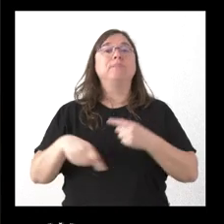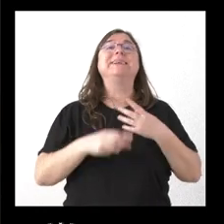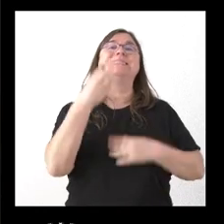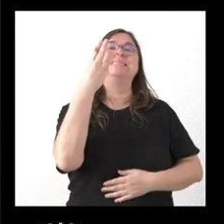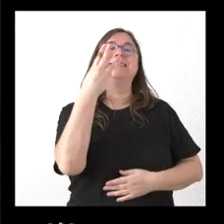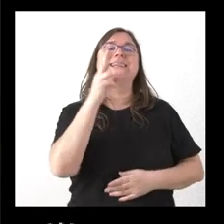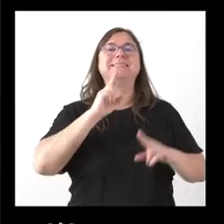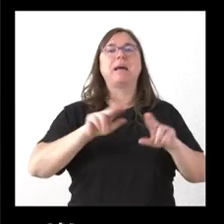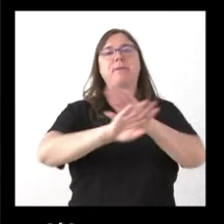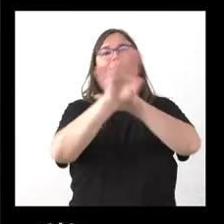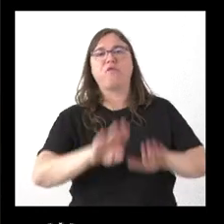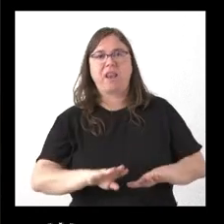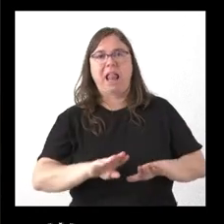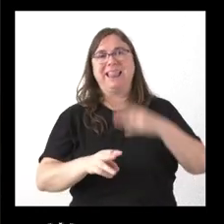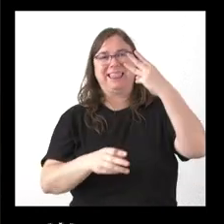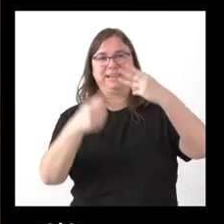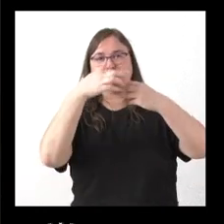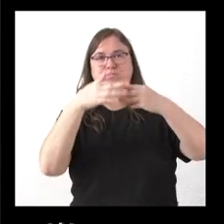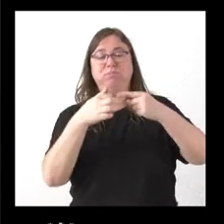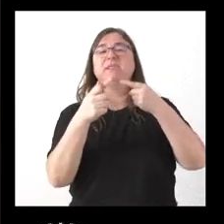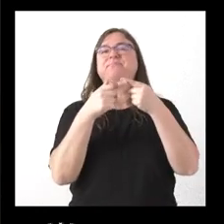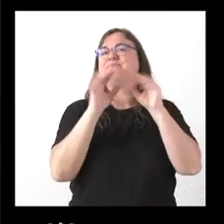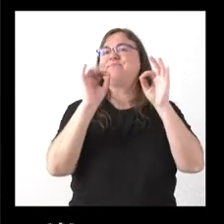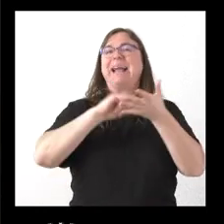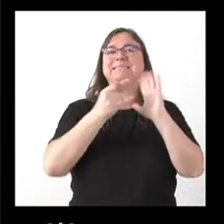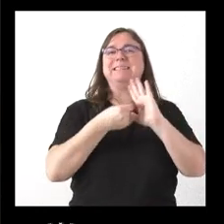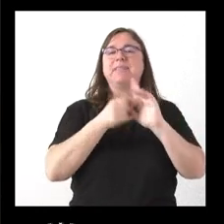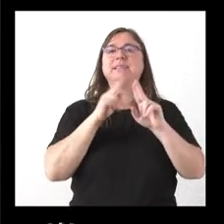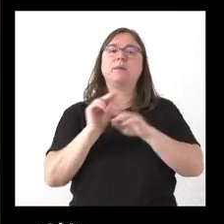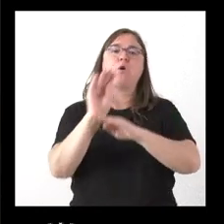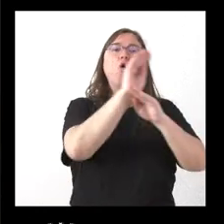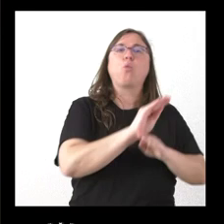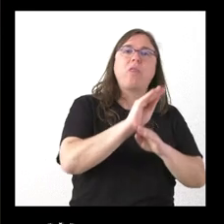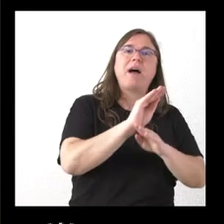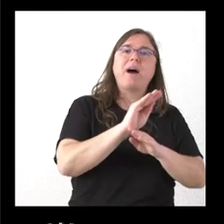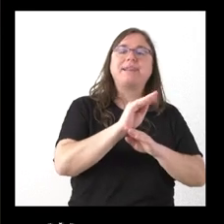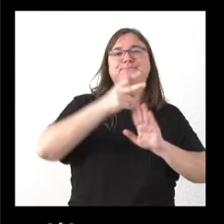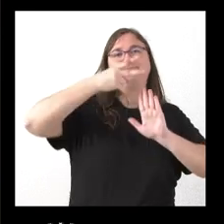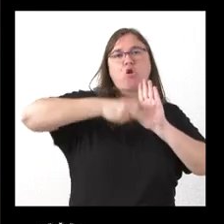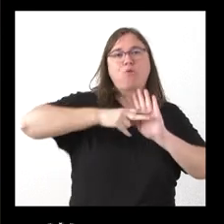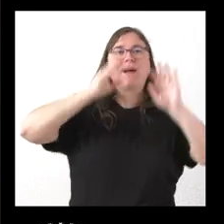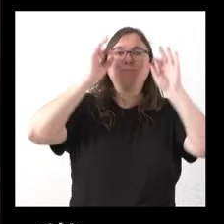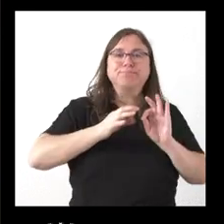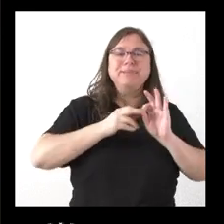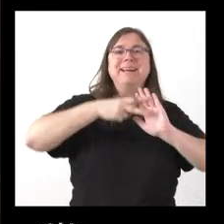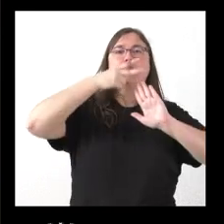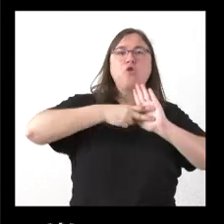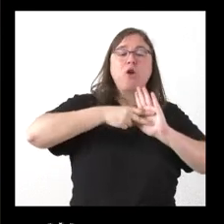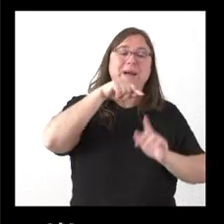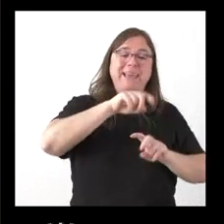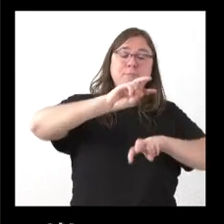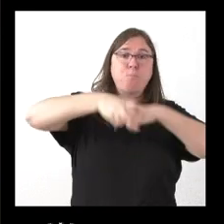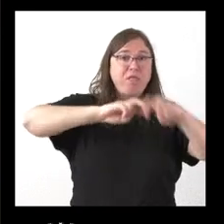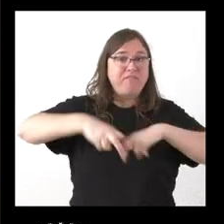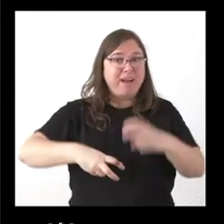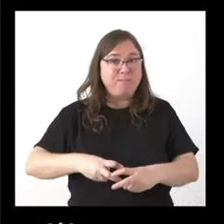disposiciones finales la primera es una cuestión técnica que es la salvaguardia del Rango reglamentario de normas reglamentarias que aquí modificamos